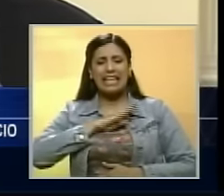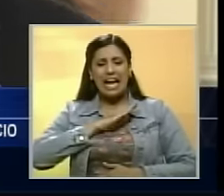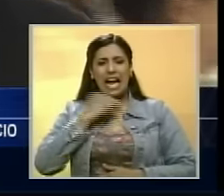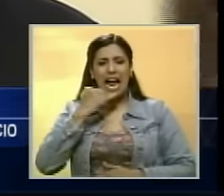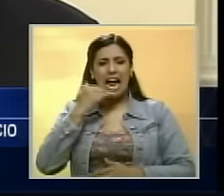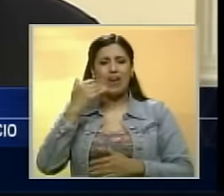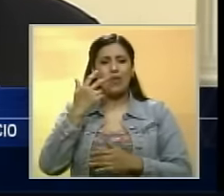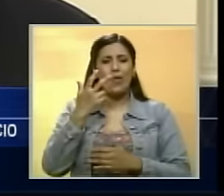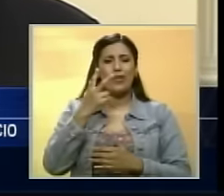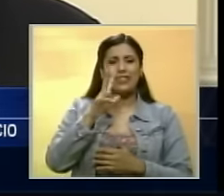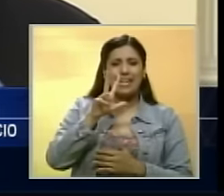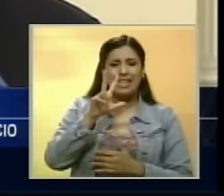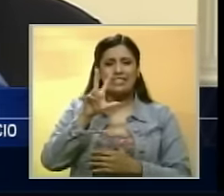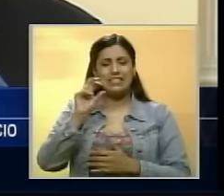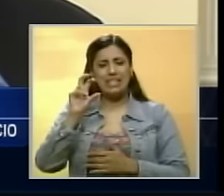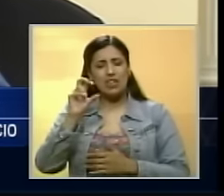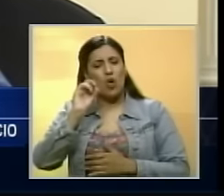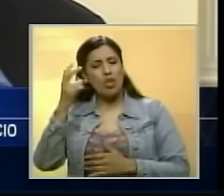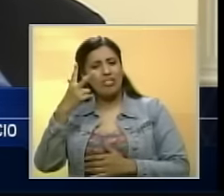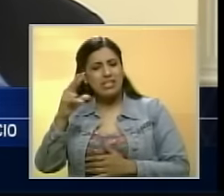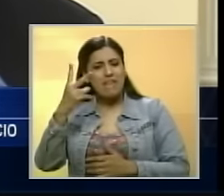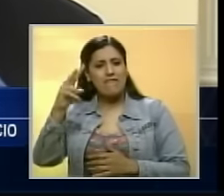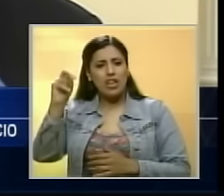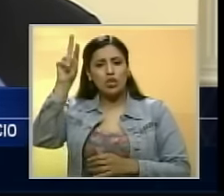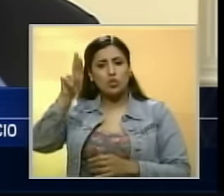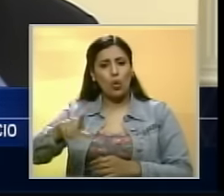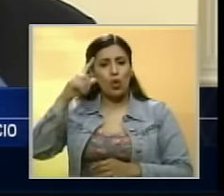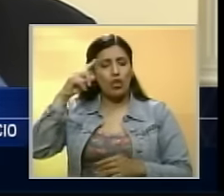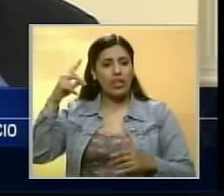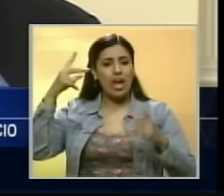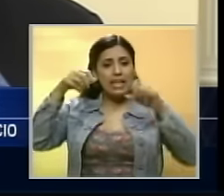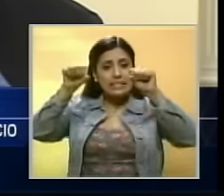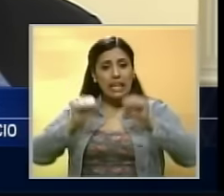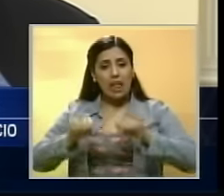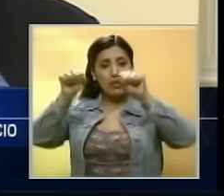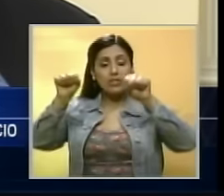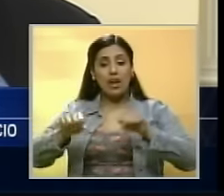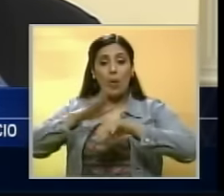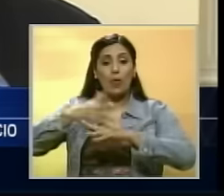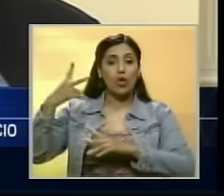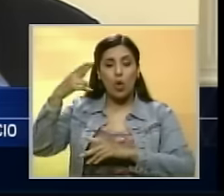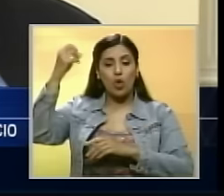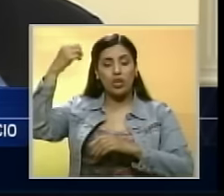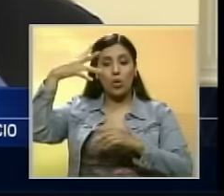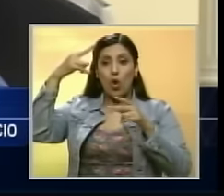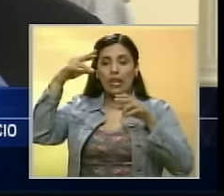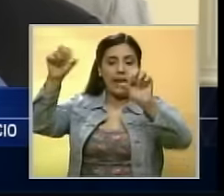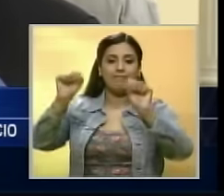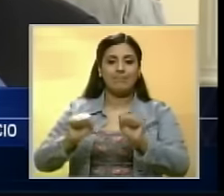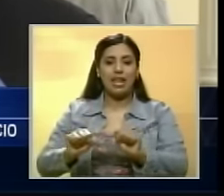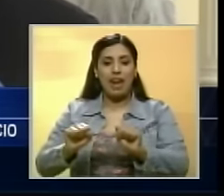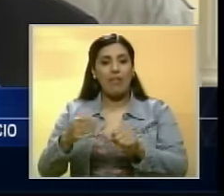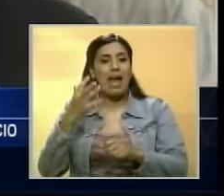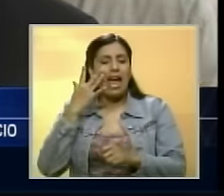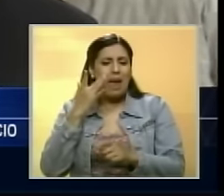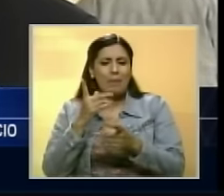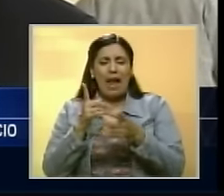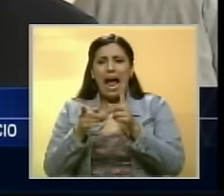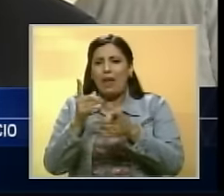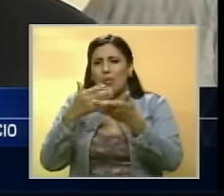están entre 300 y 320 comercios diariamente que tiene que cerrar la Santa María si tú ves que tienes un comercio que medianamente le llegan